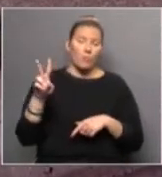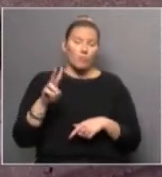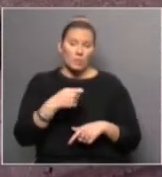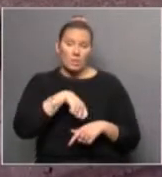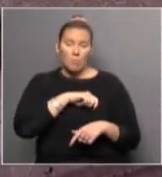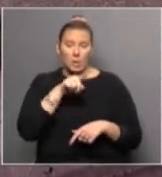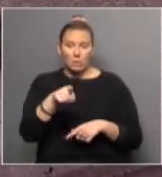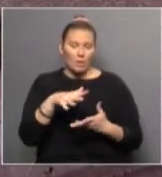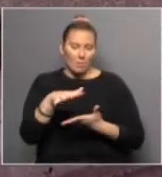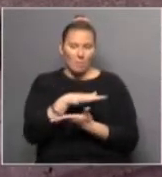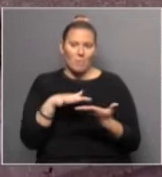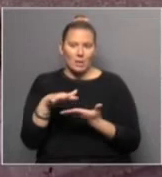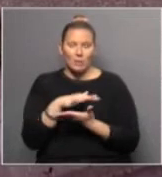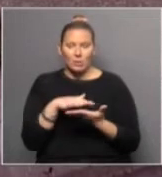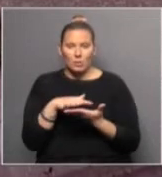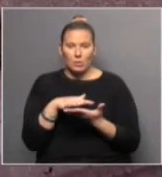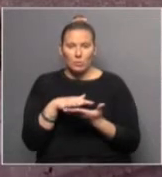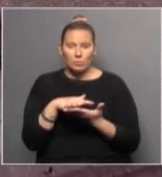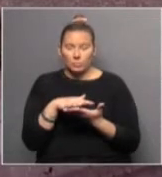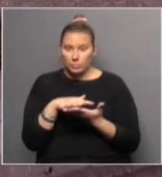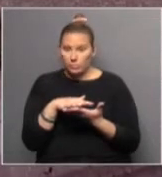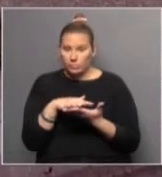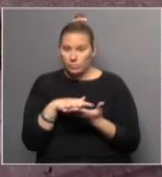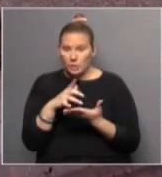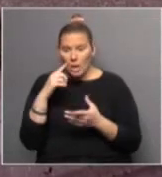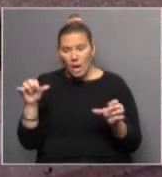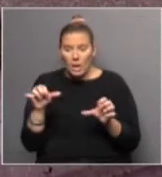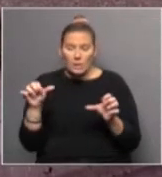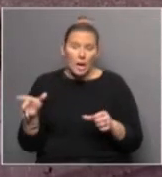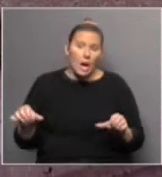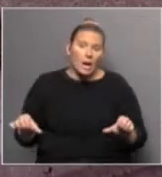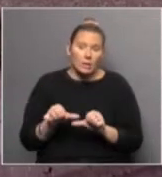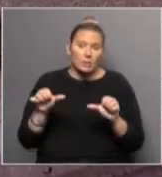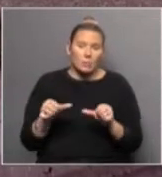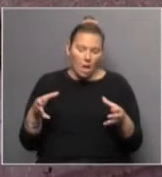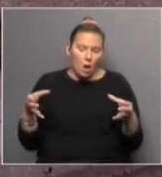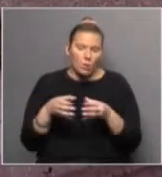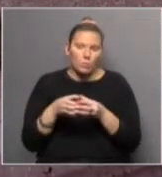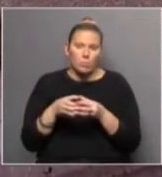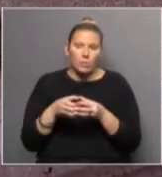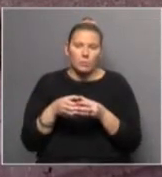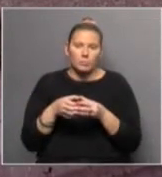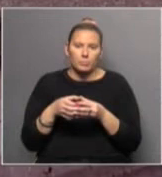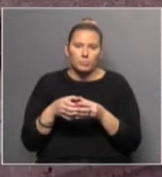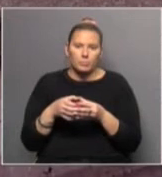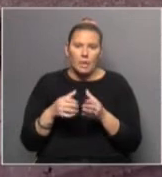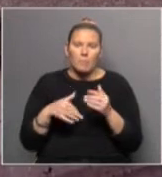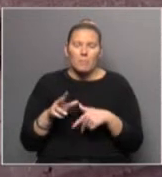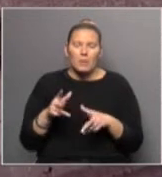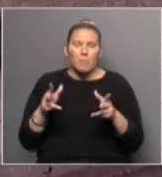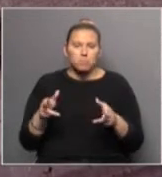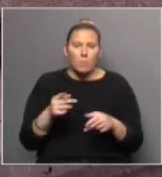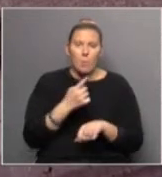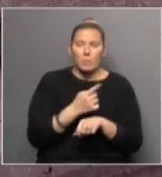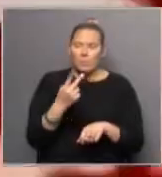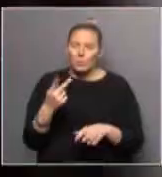era el barrio en el cual se ocurría toda la actividad del Peyote, sobre todo en el periodo que va entre el primer